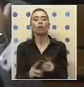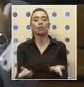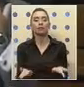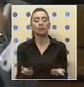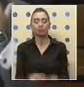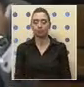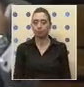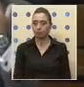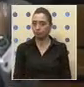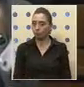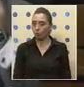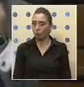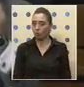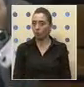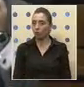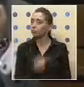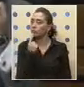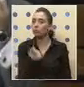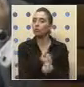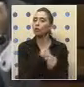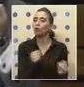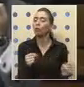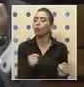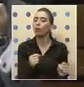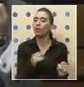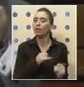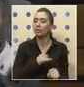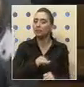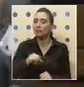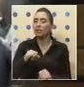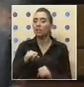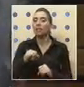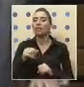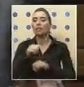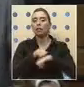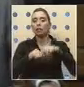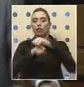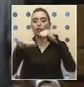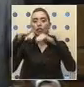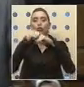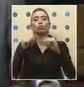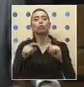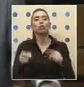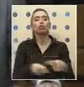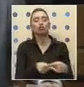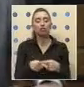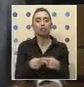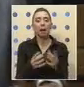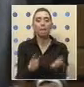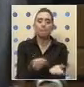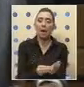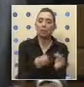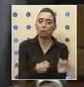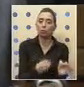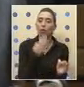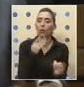que no podemos seguir construyendo una sociedad más justa cuando un